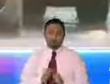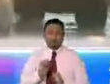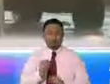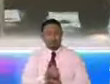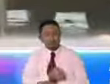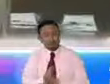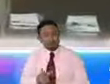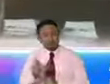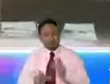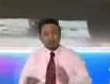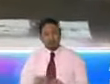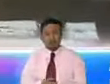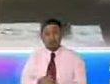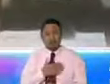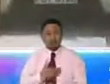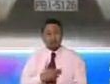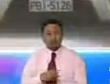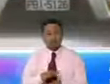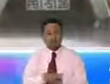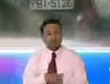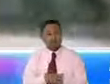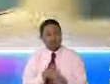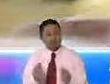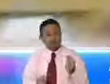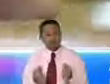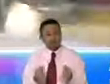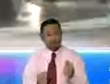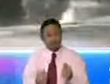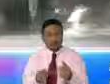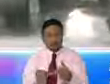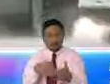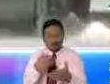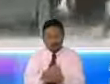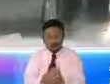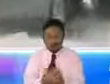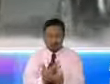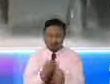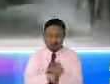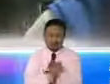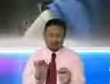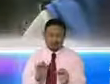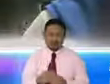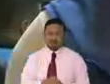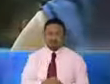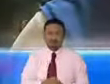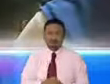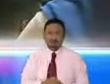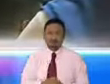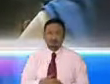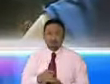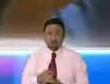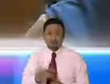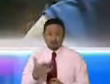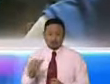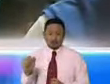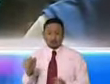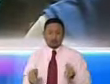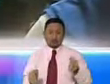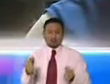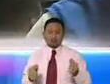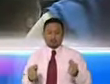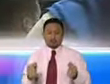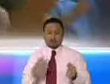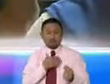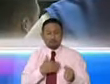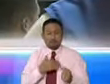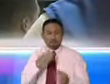a los conductores manejar con precaución para evitar accidentes de tránsito. Cuando usted conduce un vehículo, active los cinco